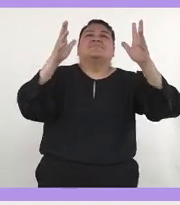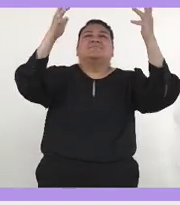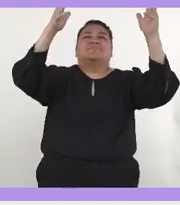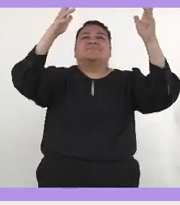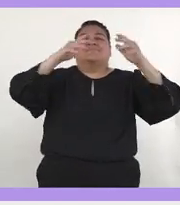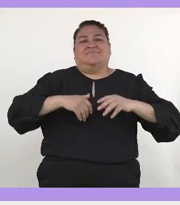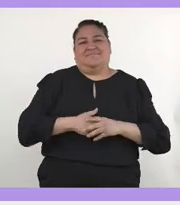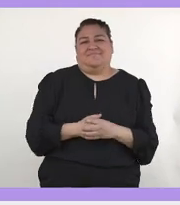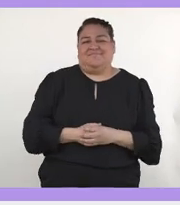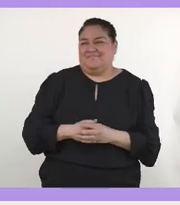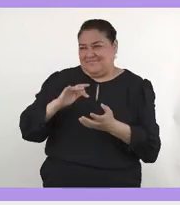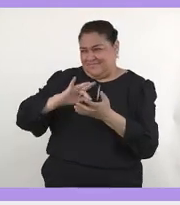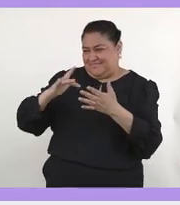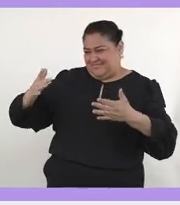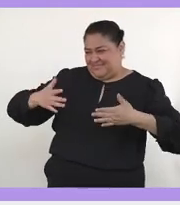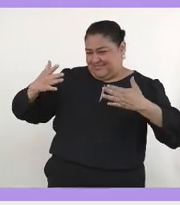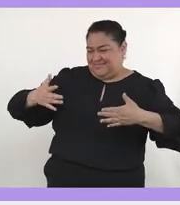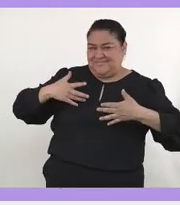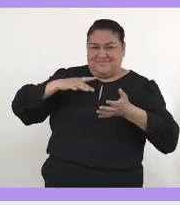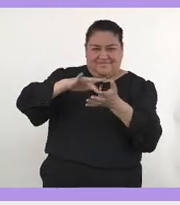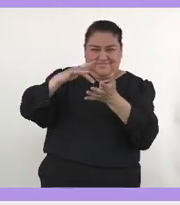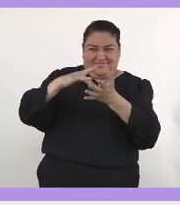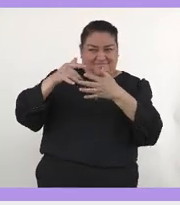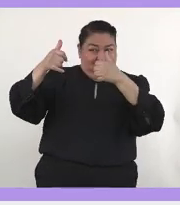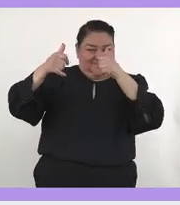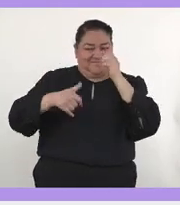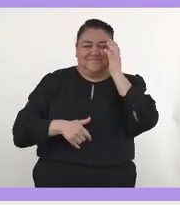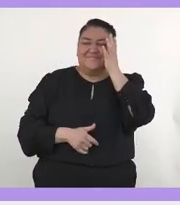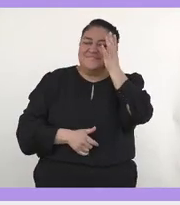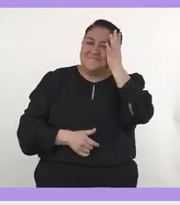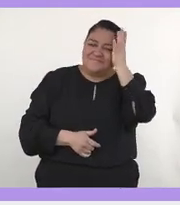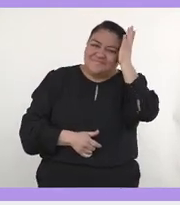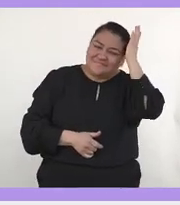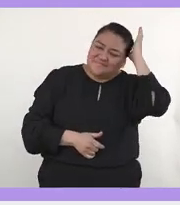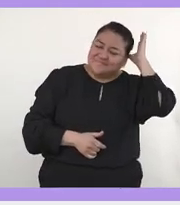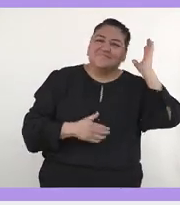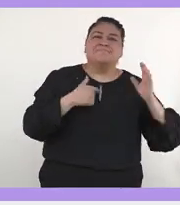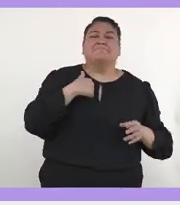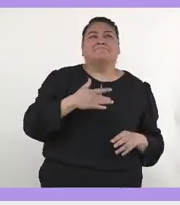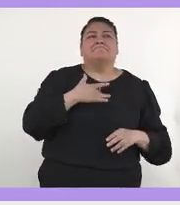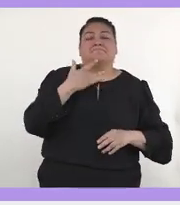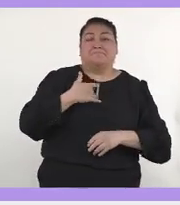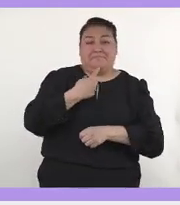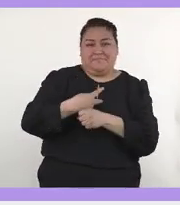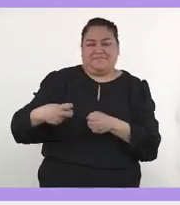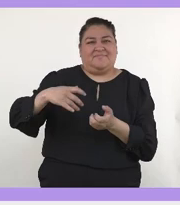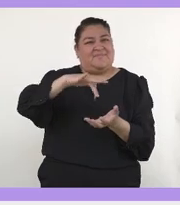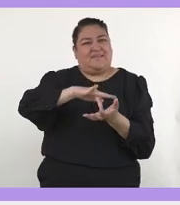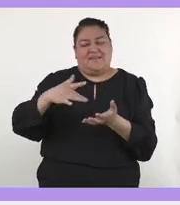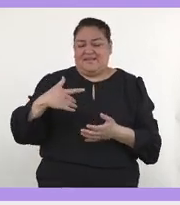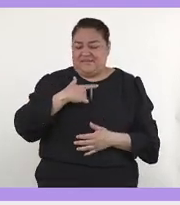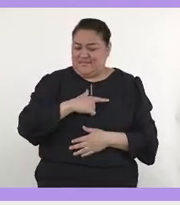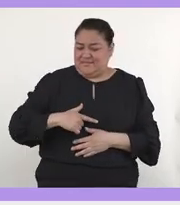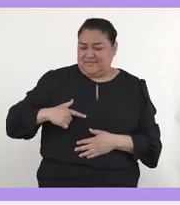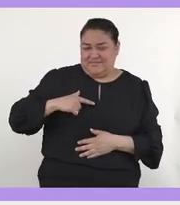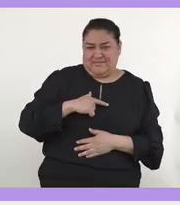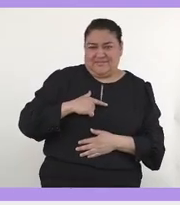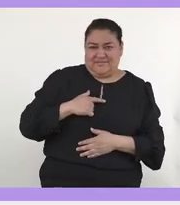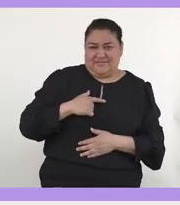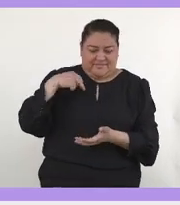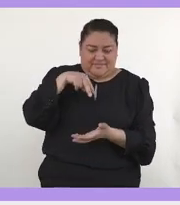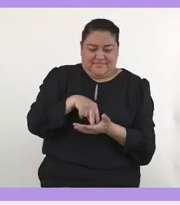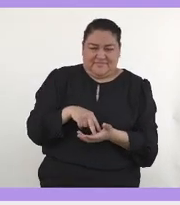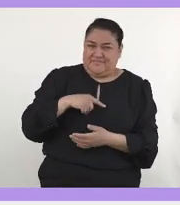gracias gracias a mi porra oficial no Primero que nada Muchas gracias gracias por la invitación por tenerme aquí